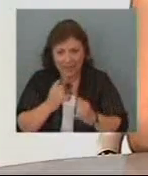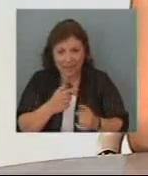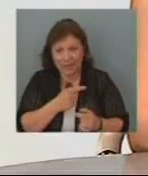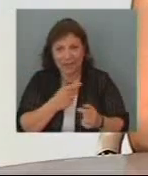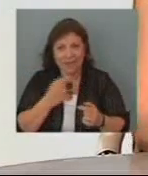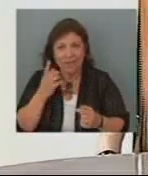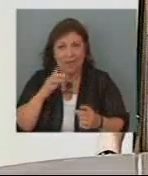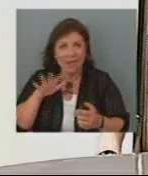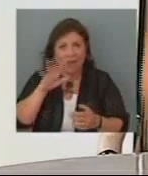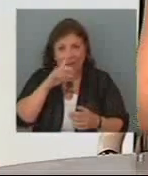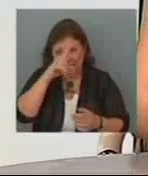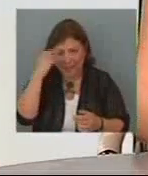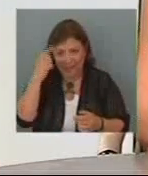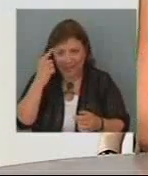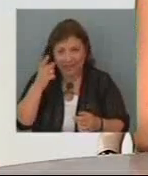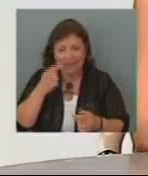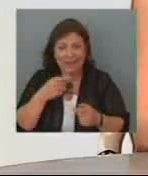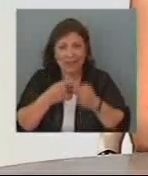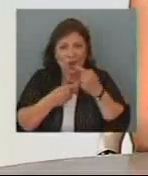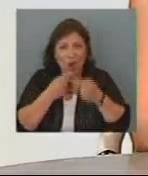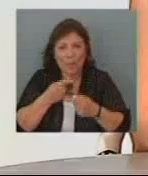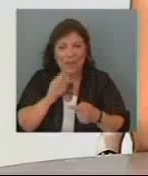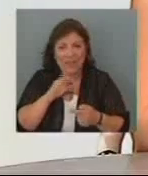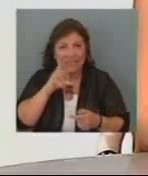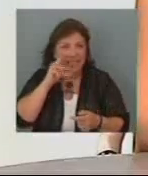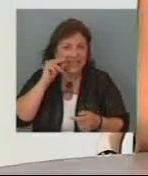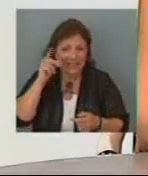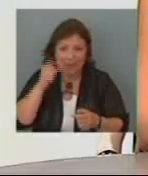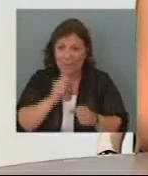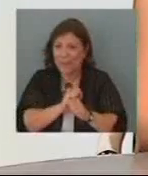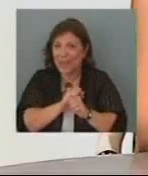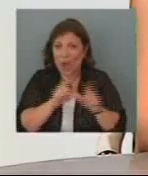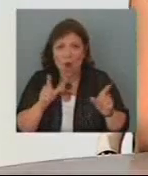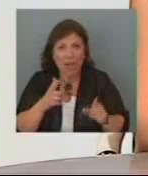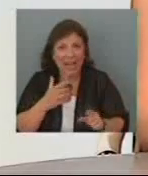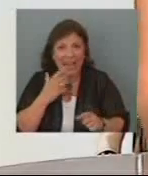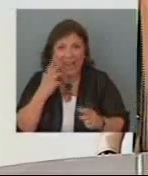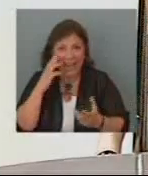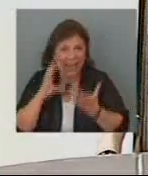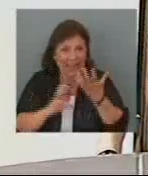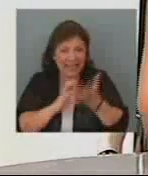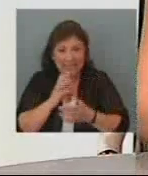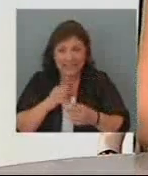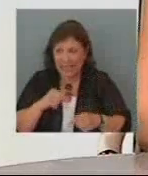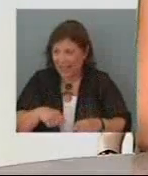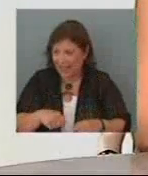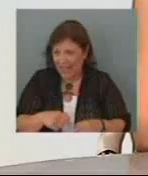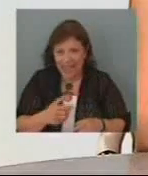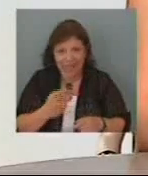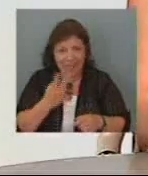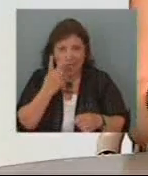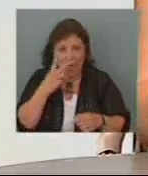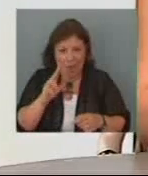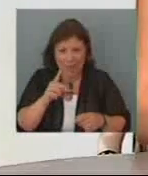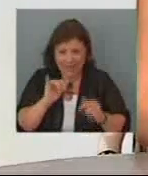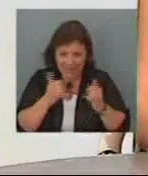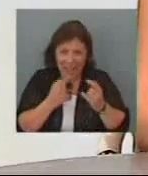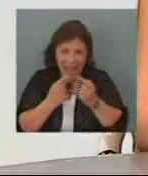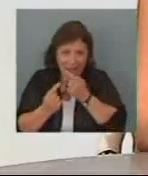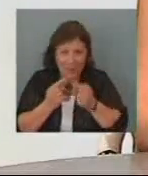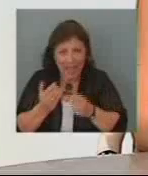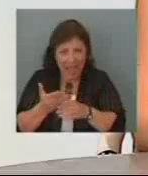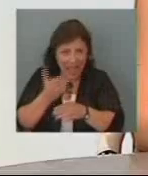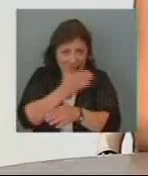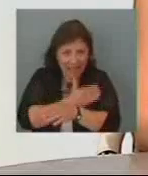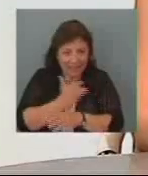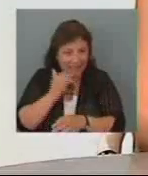llegan del plano internacional, sobre todo lo que comentabas de Siria, ¿verdad? La peor crisis humanitaria del siglo XXI, algo que tú y yo ya habíamos casi vaticinado